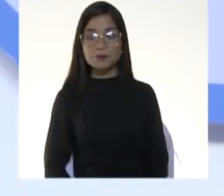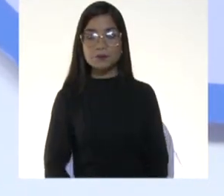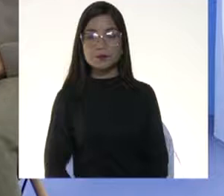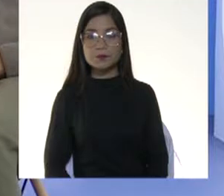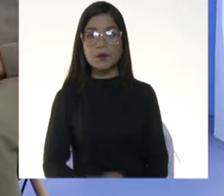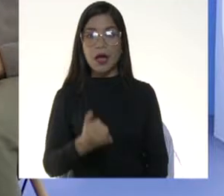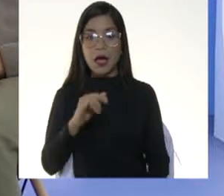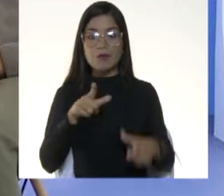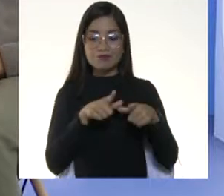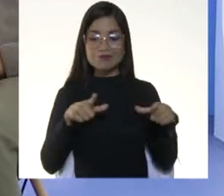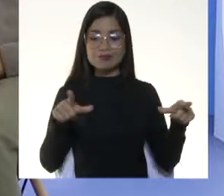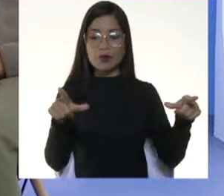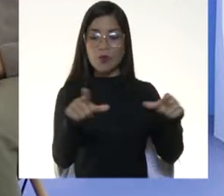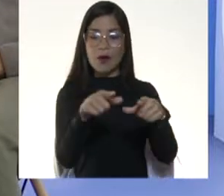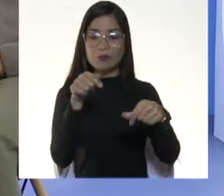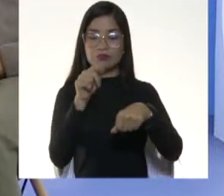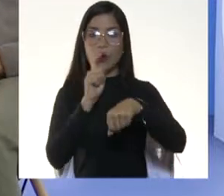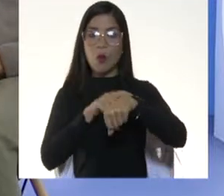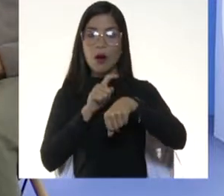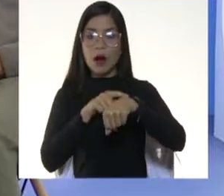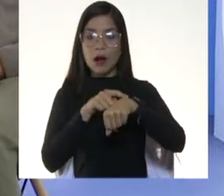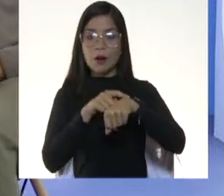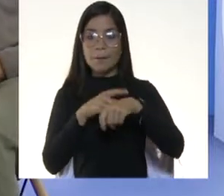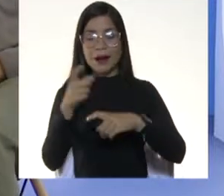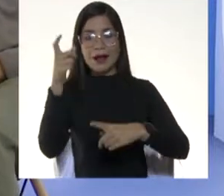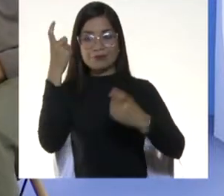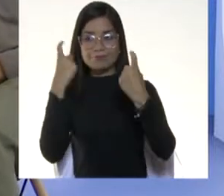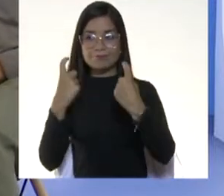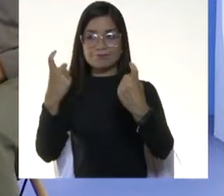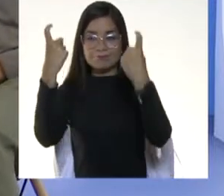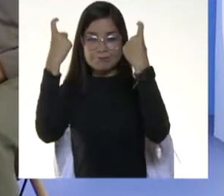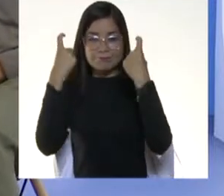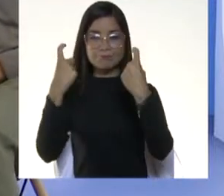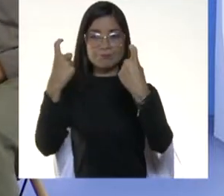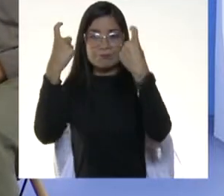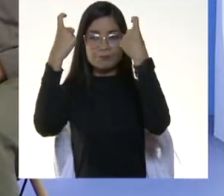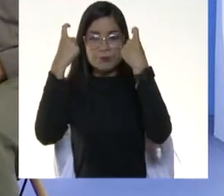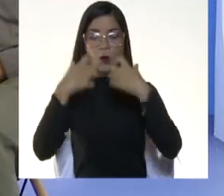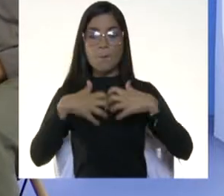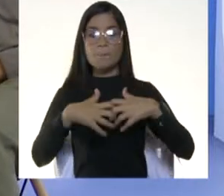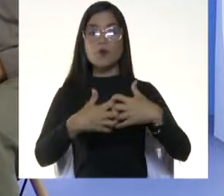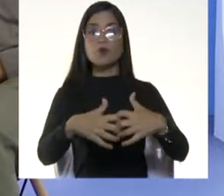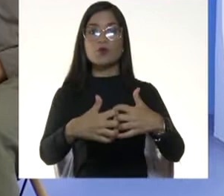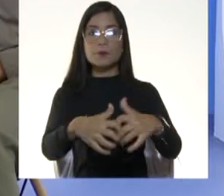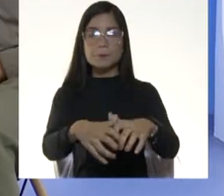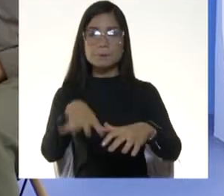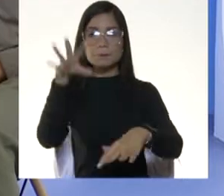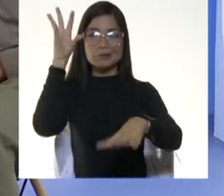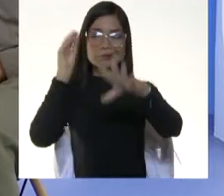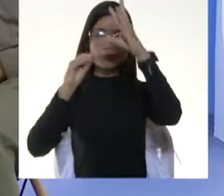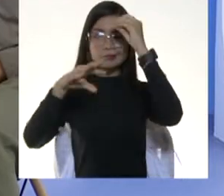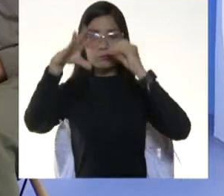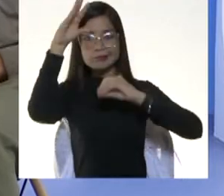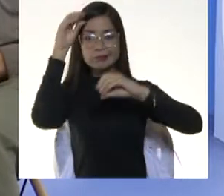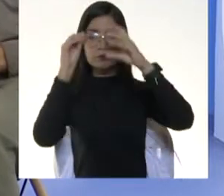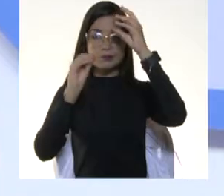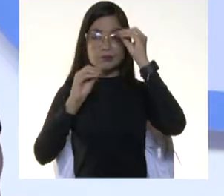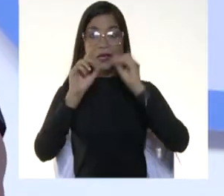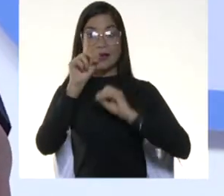productiva. Correcto. Y que dentro de esa formación productiva también el elemento que tenemos que potenciar